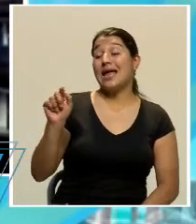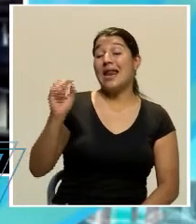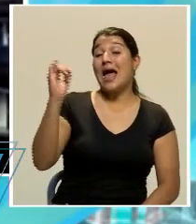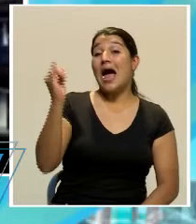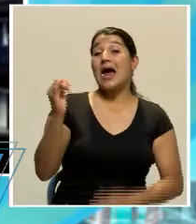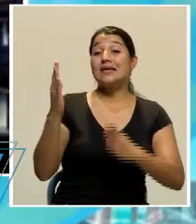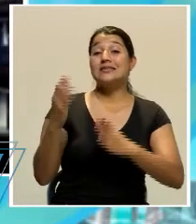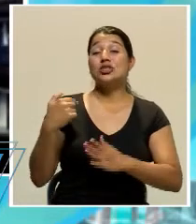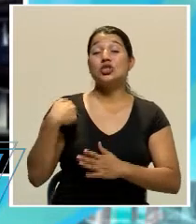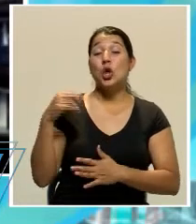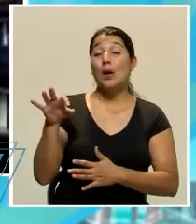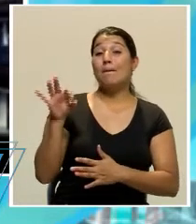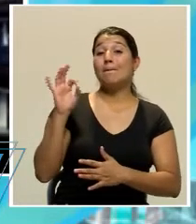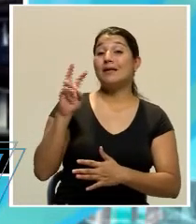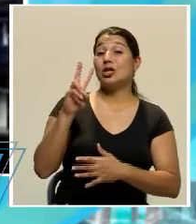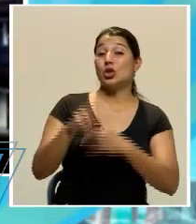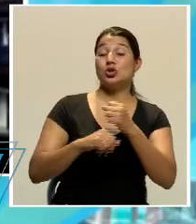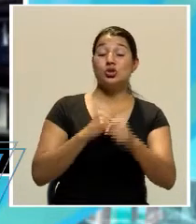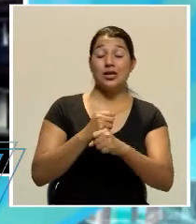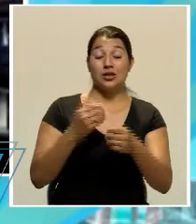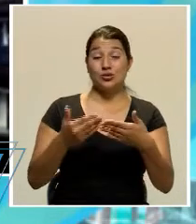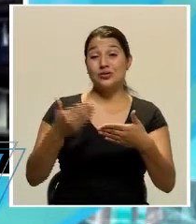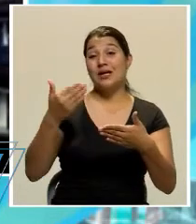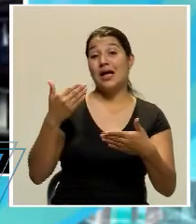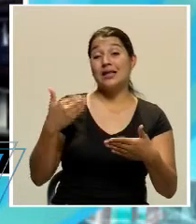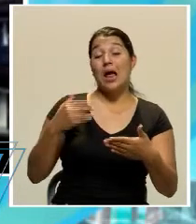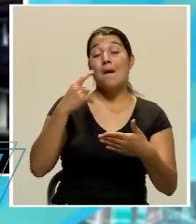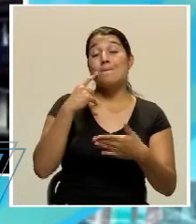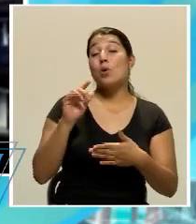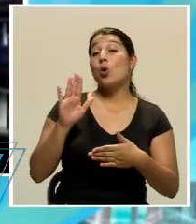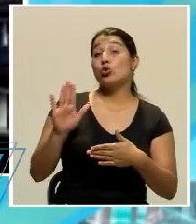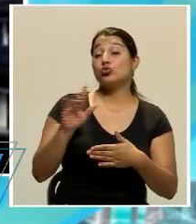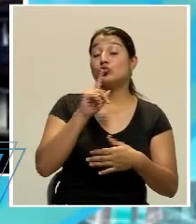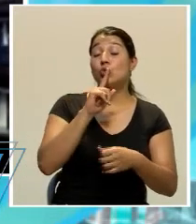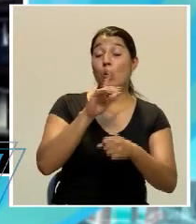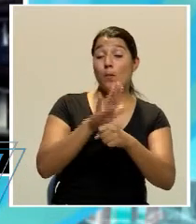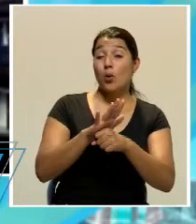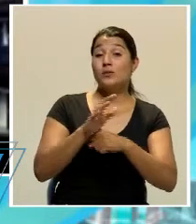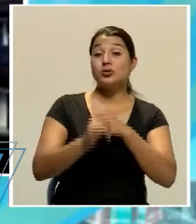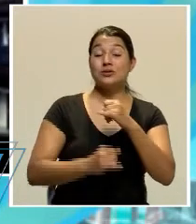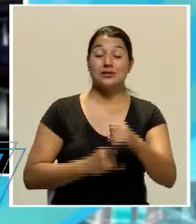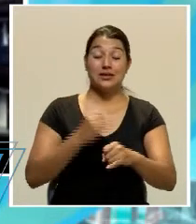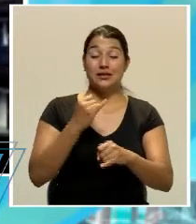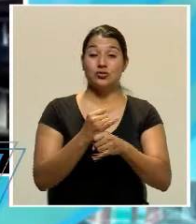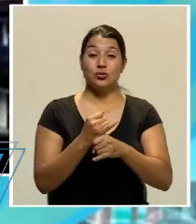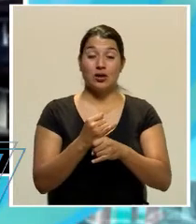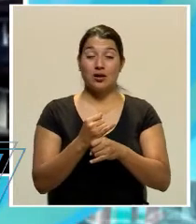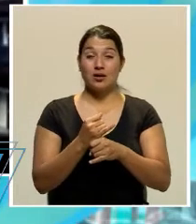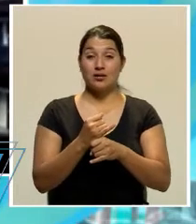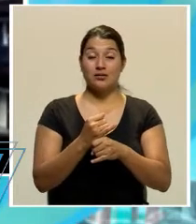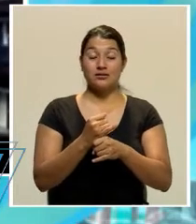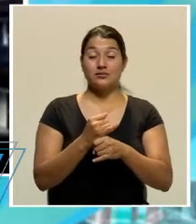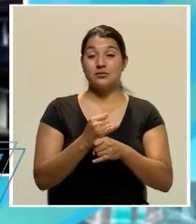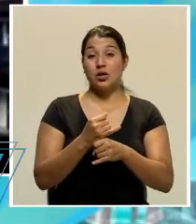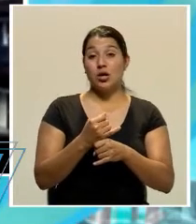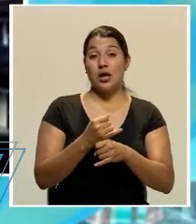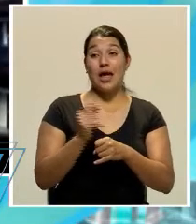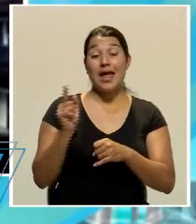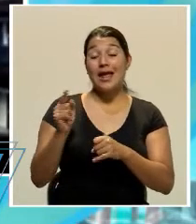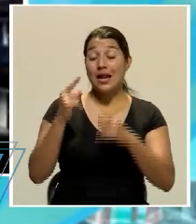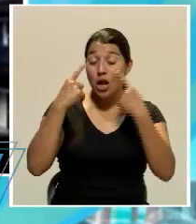invitamos desde hace 2 años y por sus múltiples compromisos internacionales